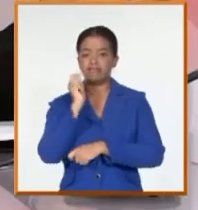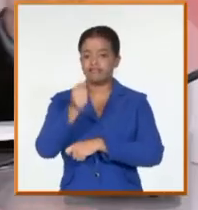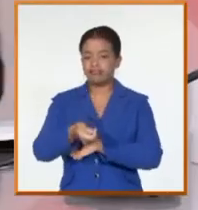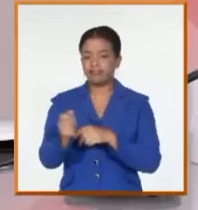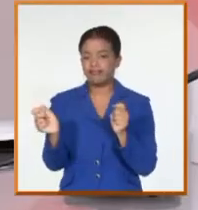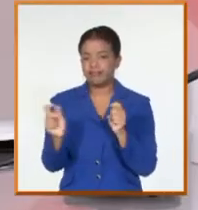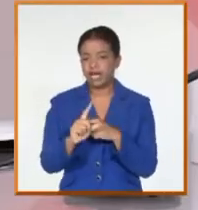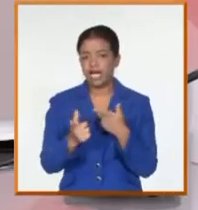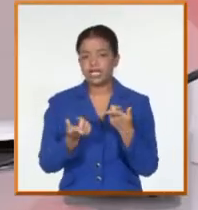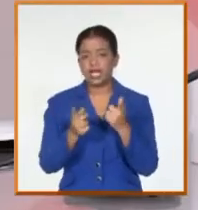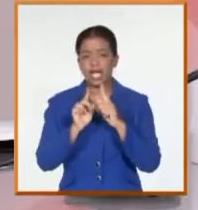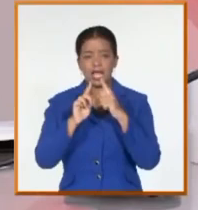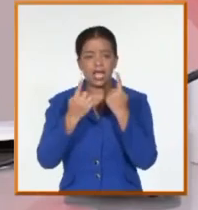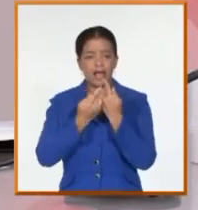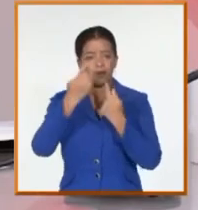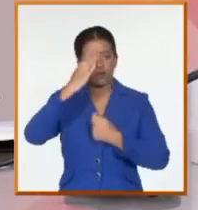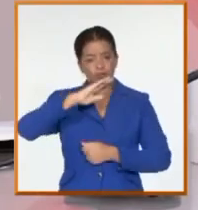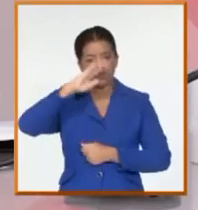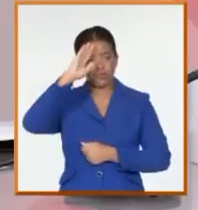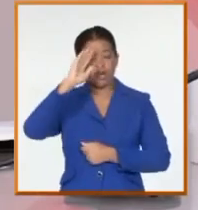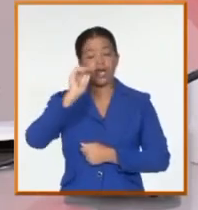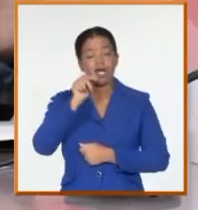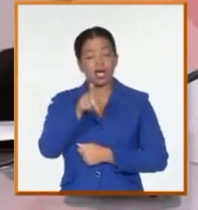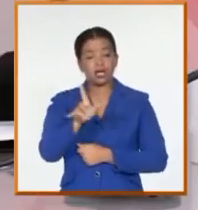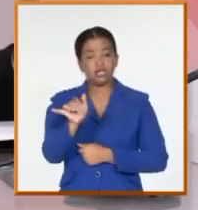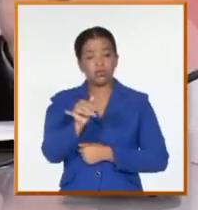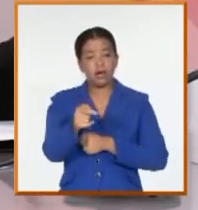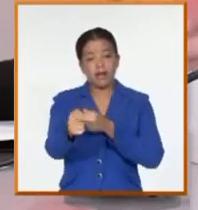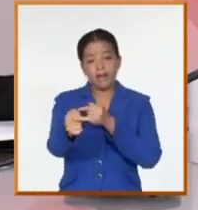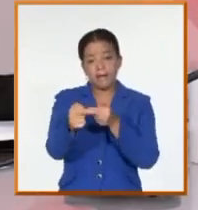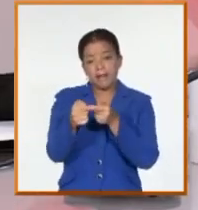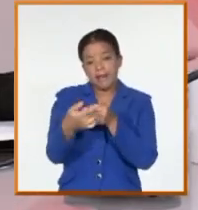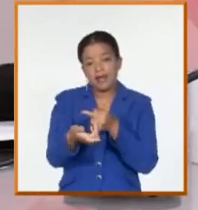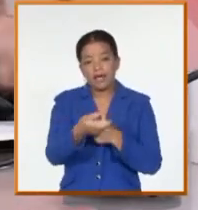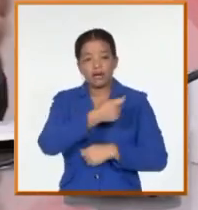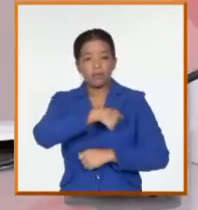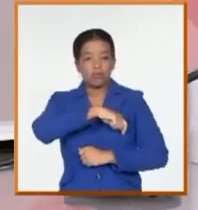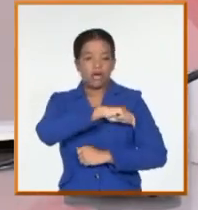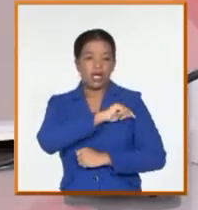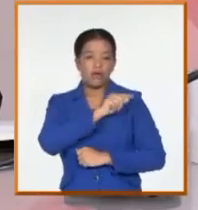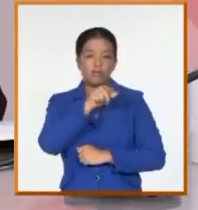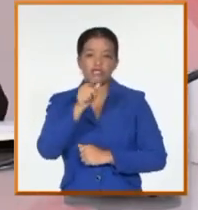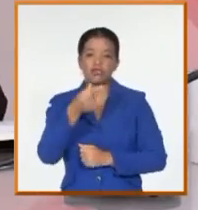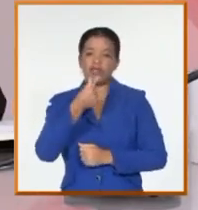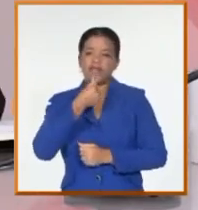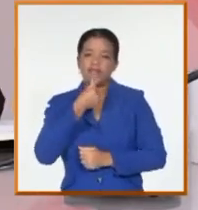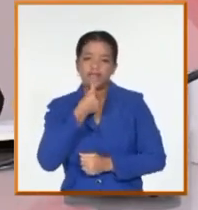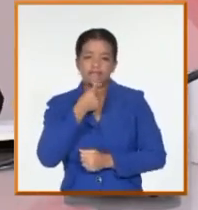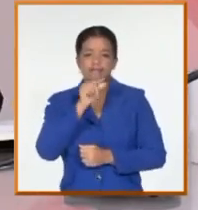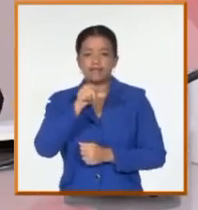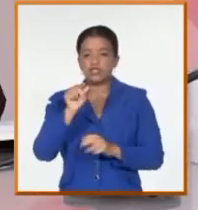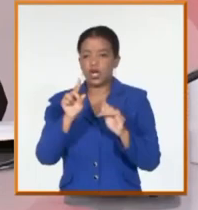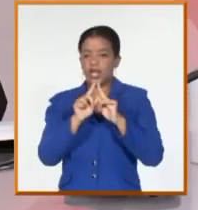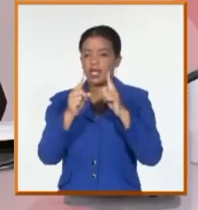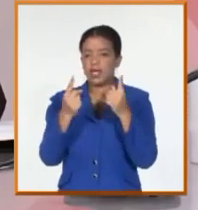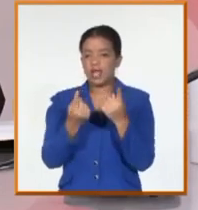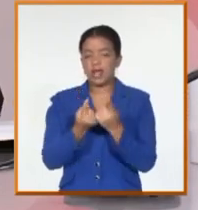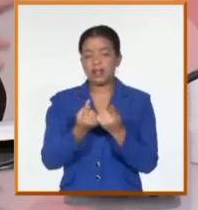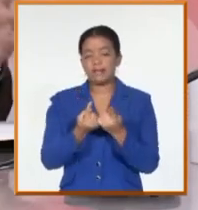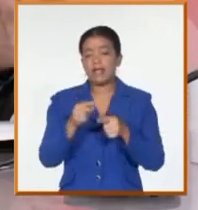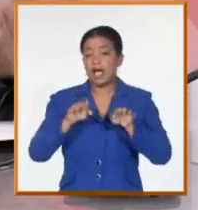todo el país instituciones que son cercanas a las personas cercanas a los barrios y algunas que